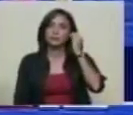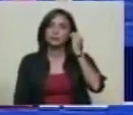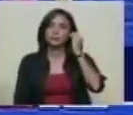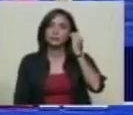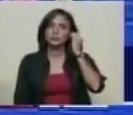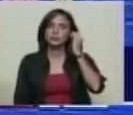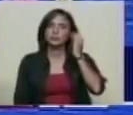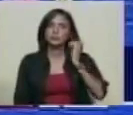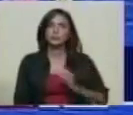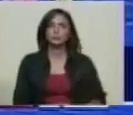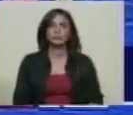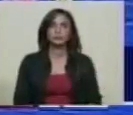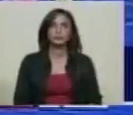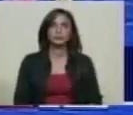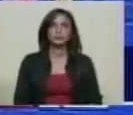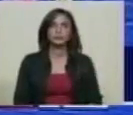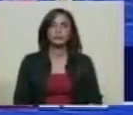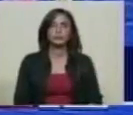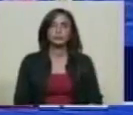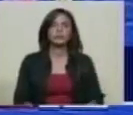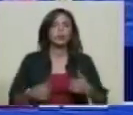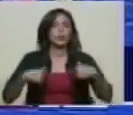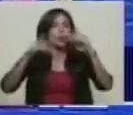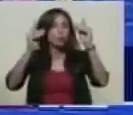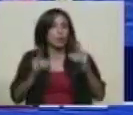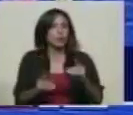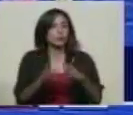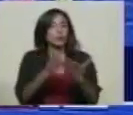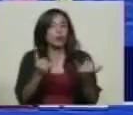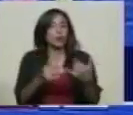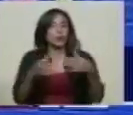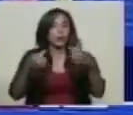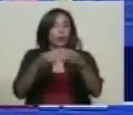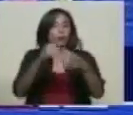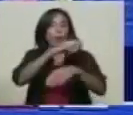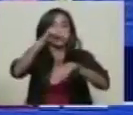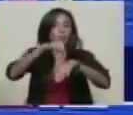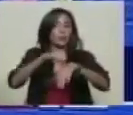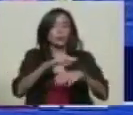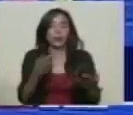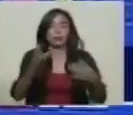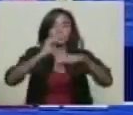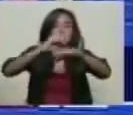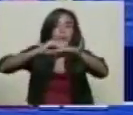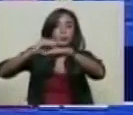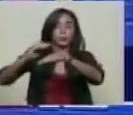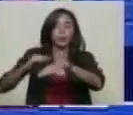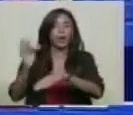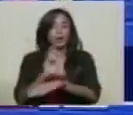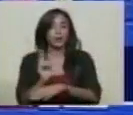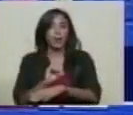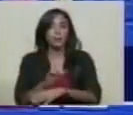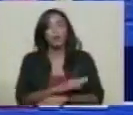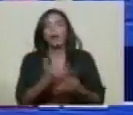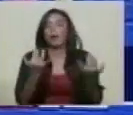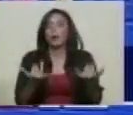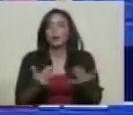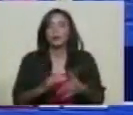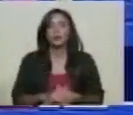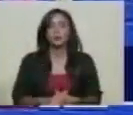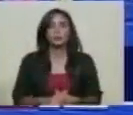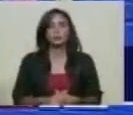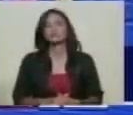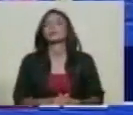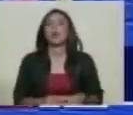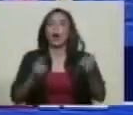para que convoque lo más pronto posible la instalación del